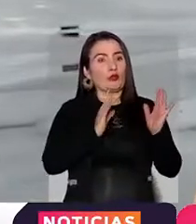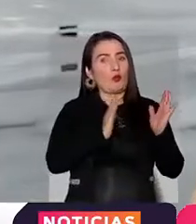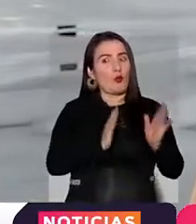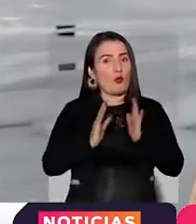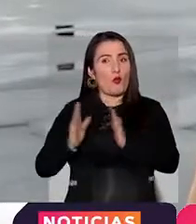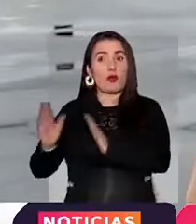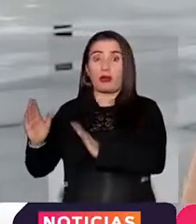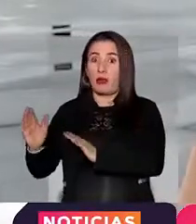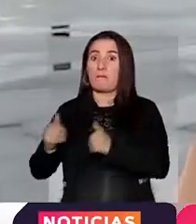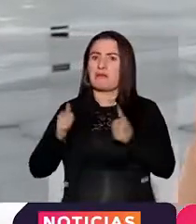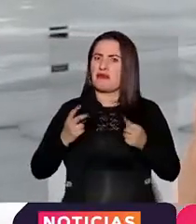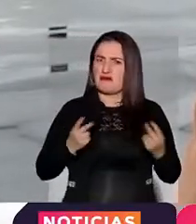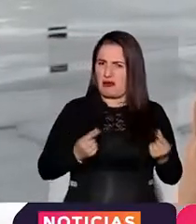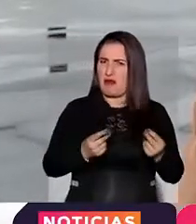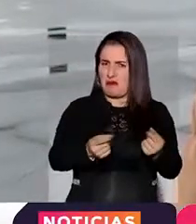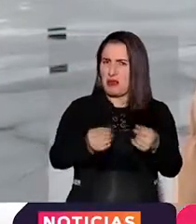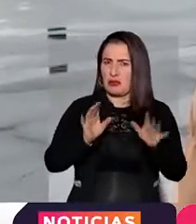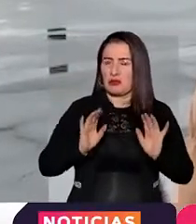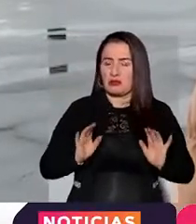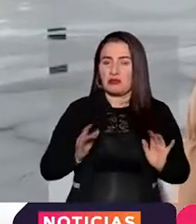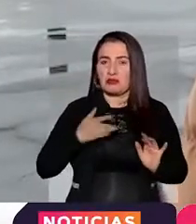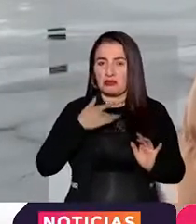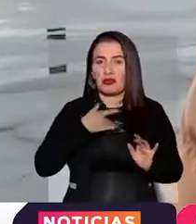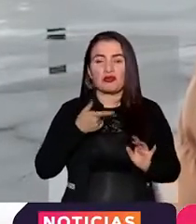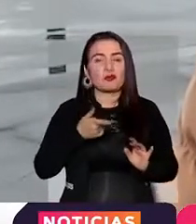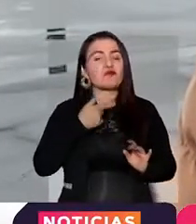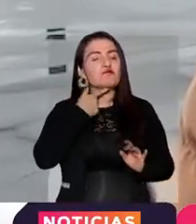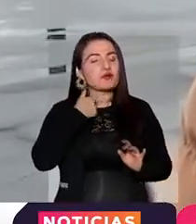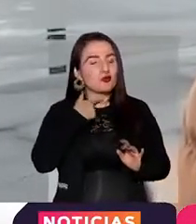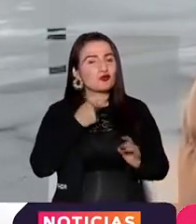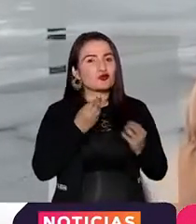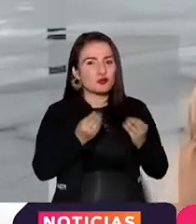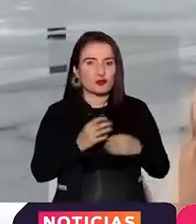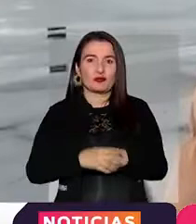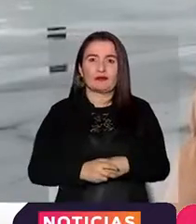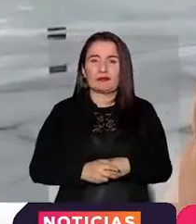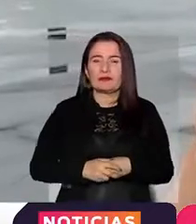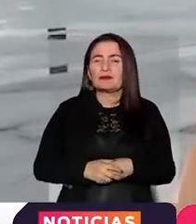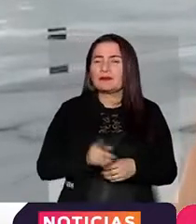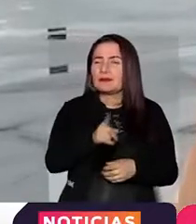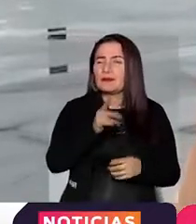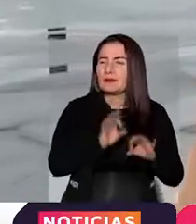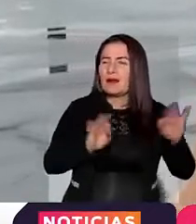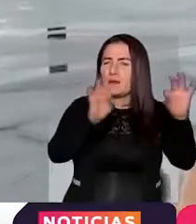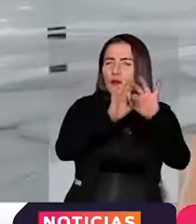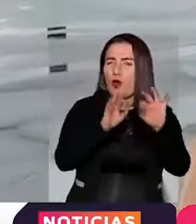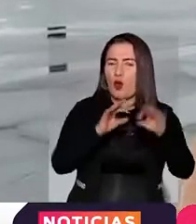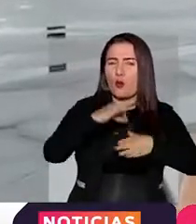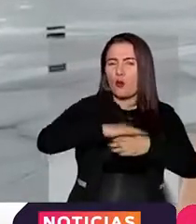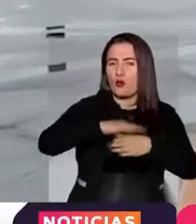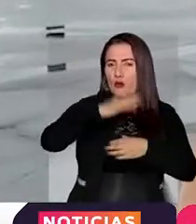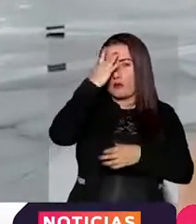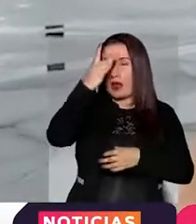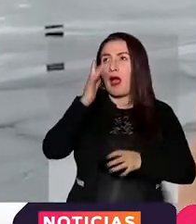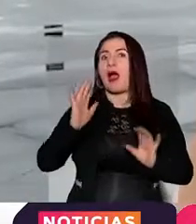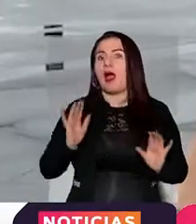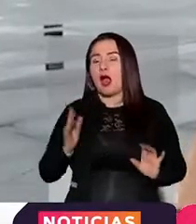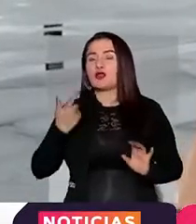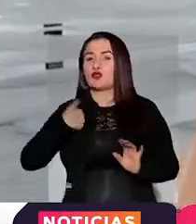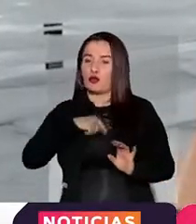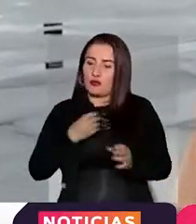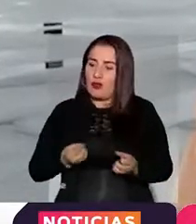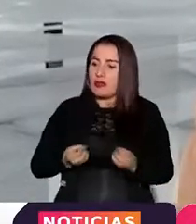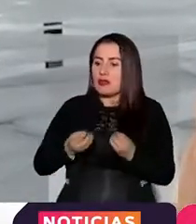es bastante rápido, y eso creo que me gustó. ¿Por qué es importante votar? Porque al menos uno aporta